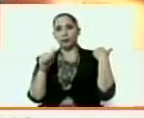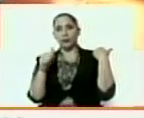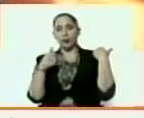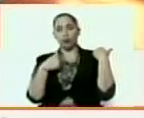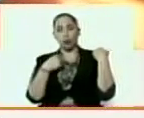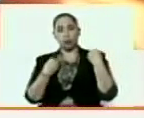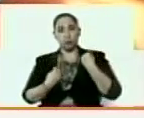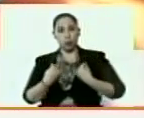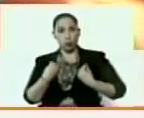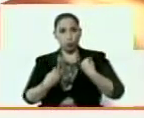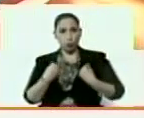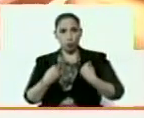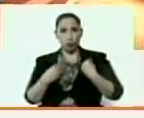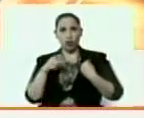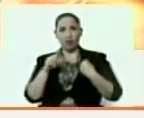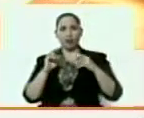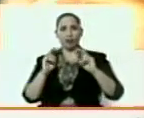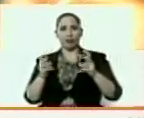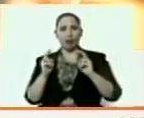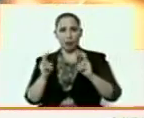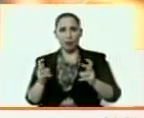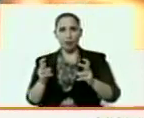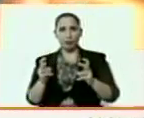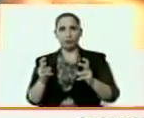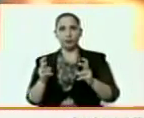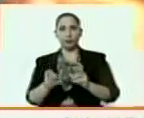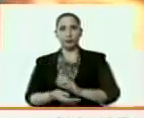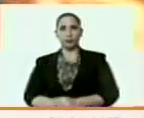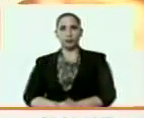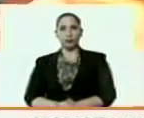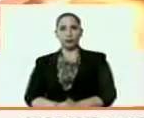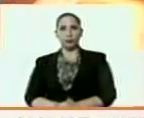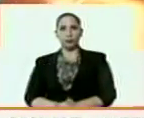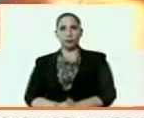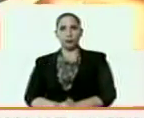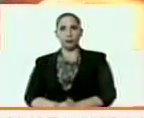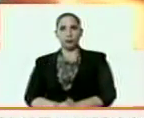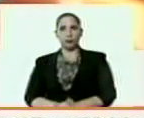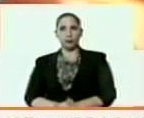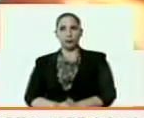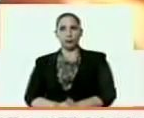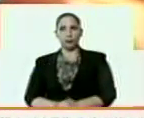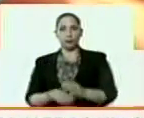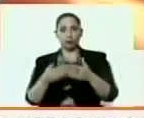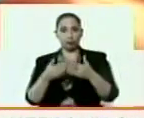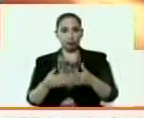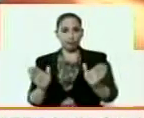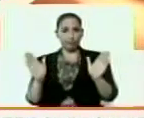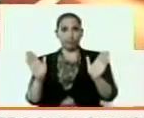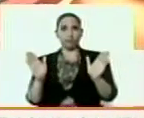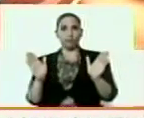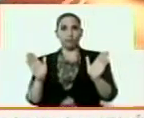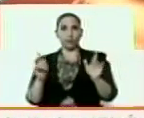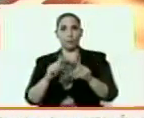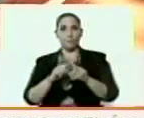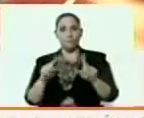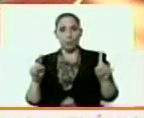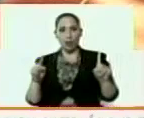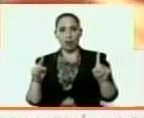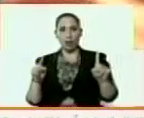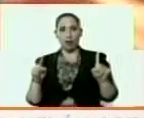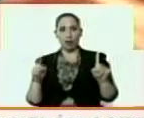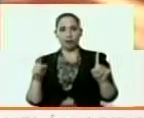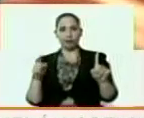preocupa de este tema del TIAR es que abre puertas para las excusas de